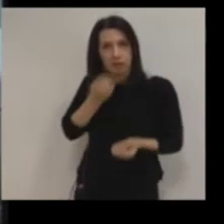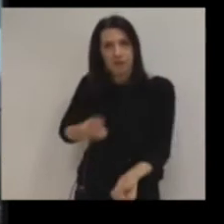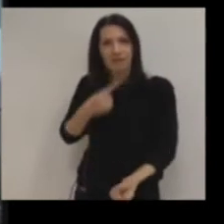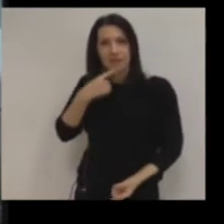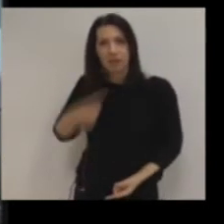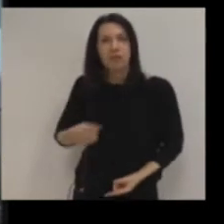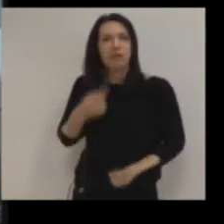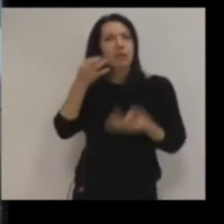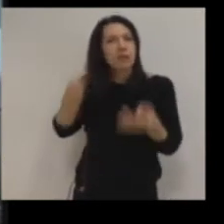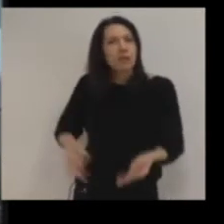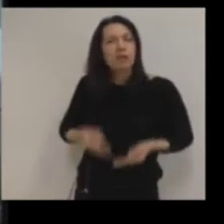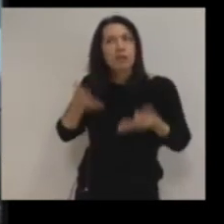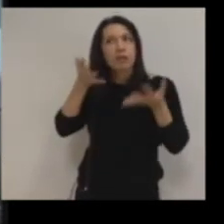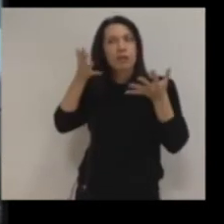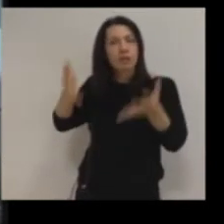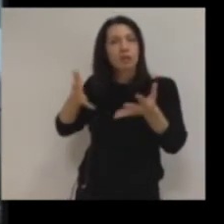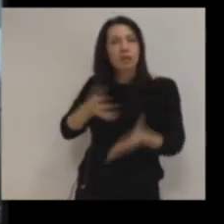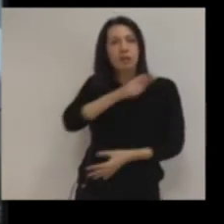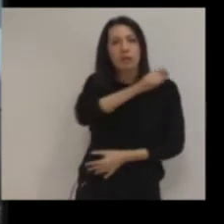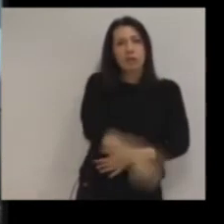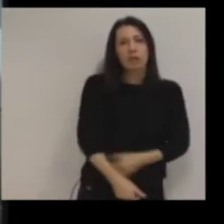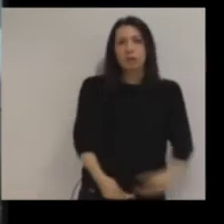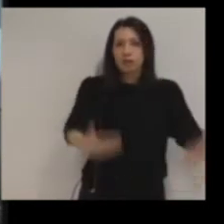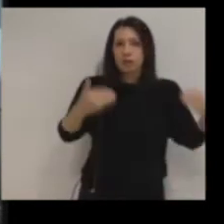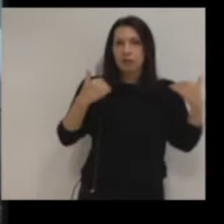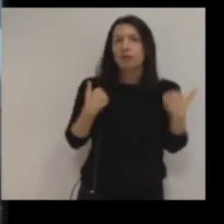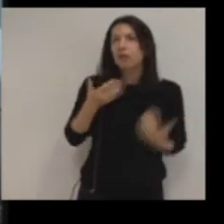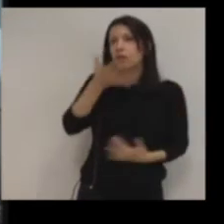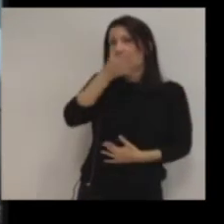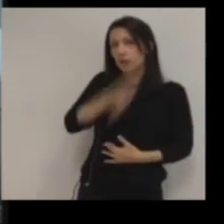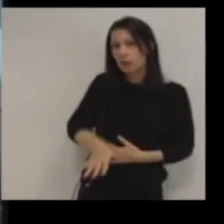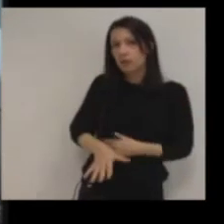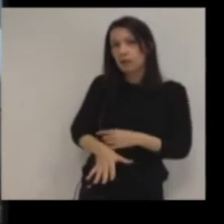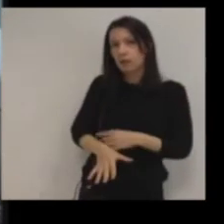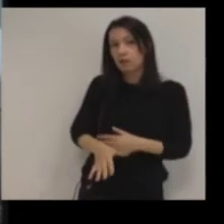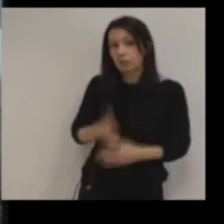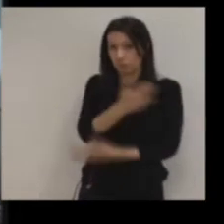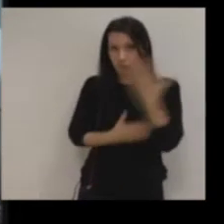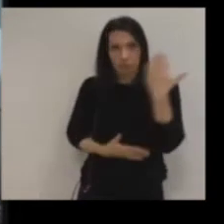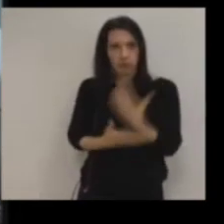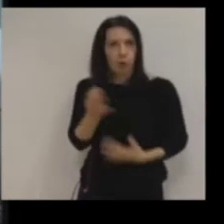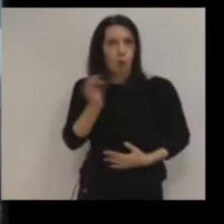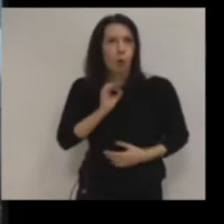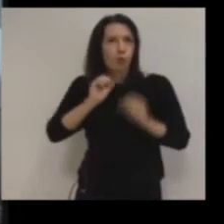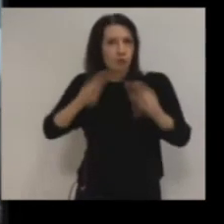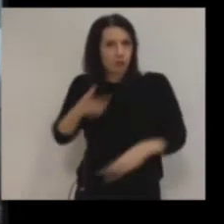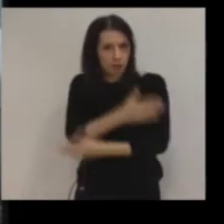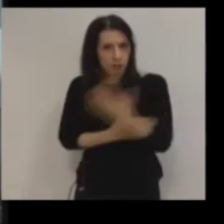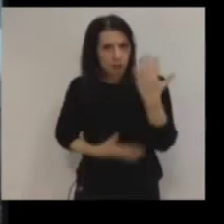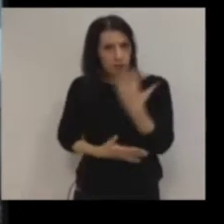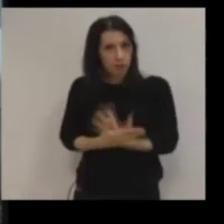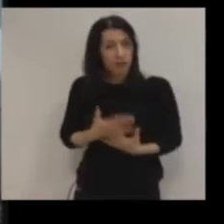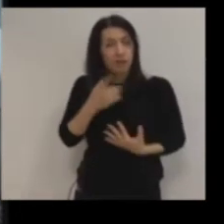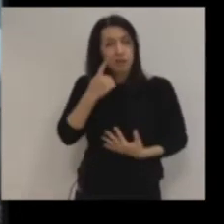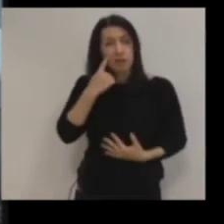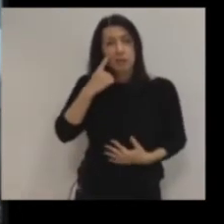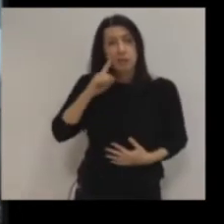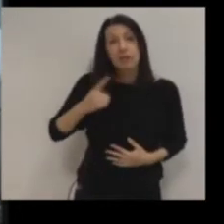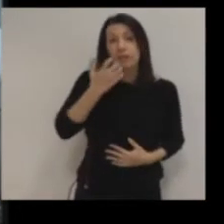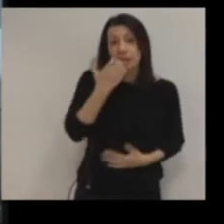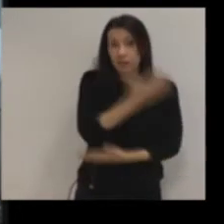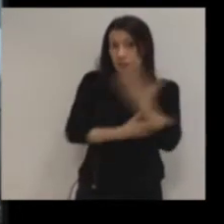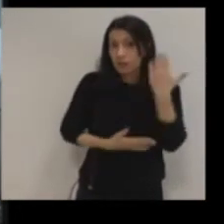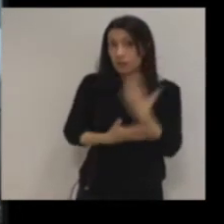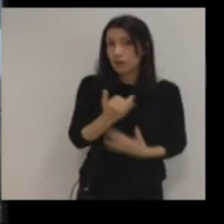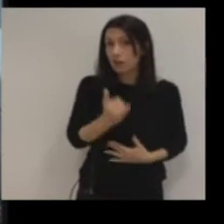siempre aconsejaría que el ciudadano reclame con discapacidad o sin ella, pero sobre todo si la